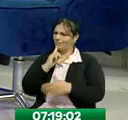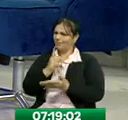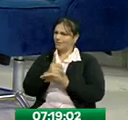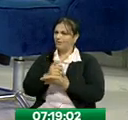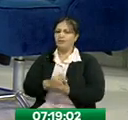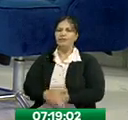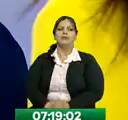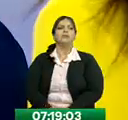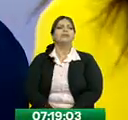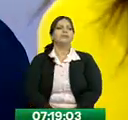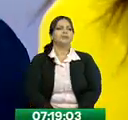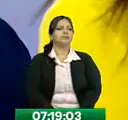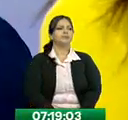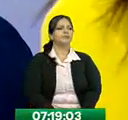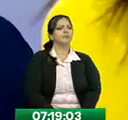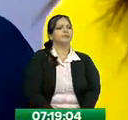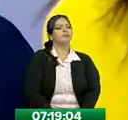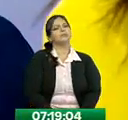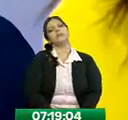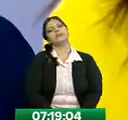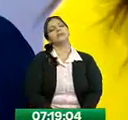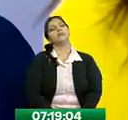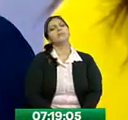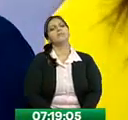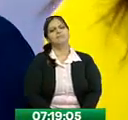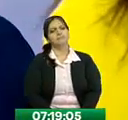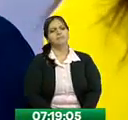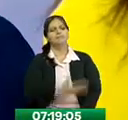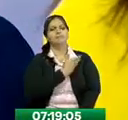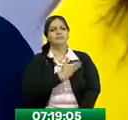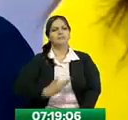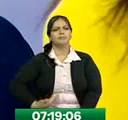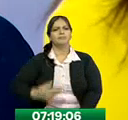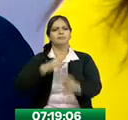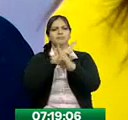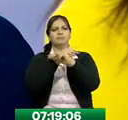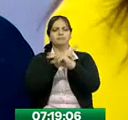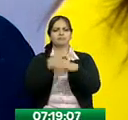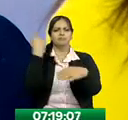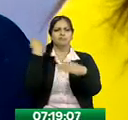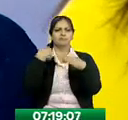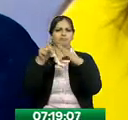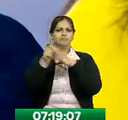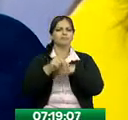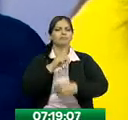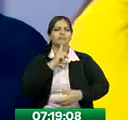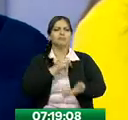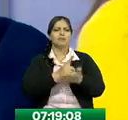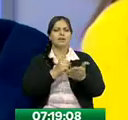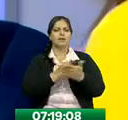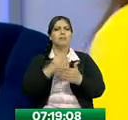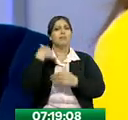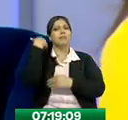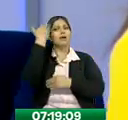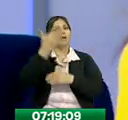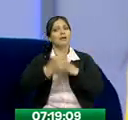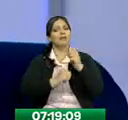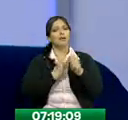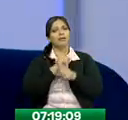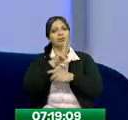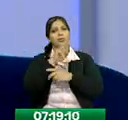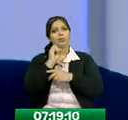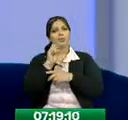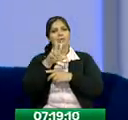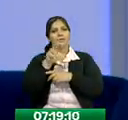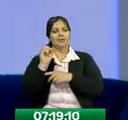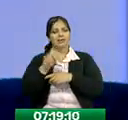Ya lo dijo el presidente en sus redes sociales y ya lo he dicho también a la prensa. La idea es que en el 2030 Ecuador junto con